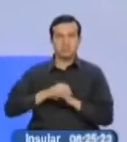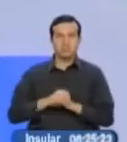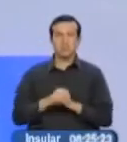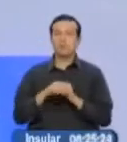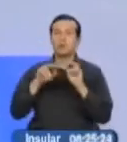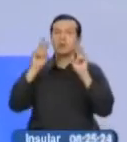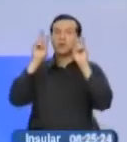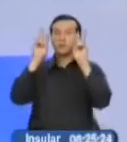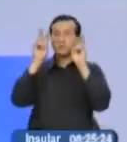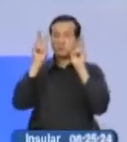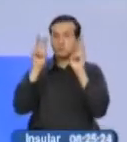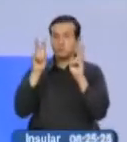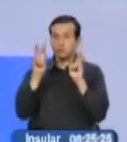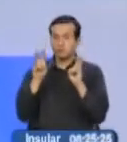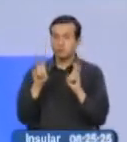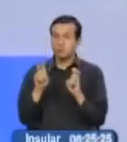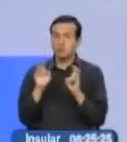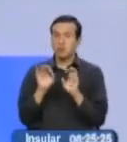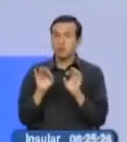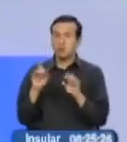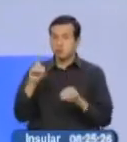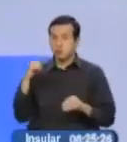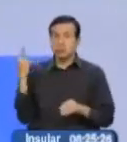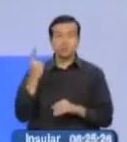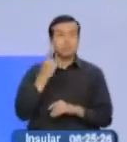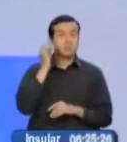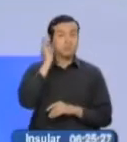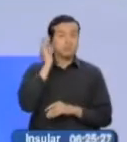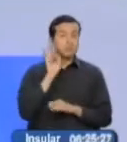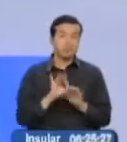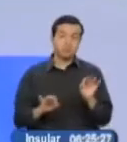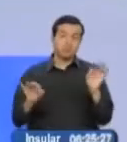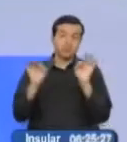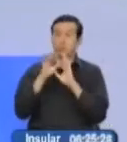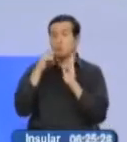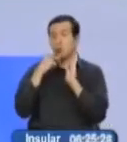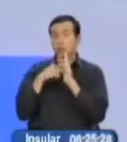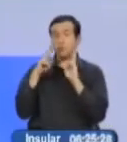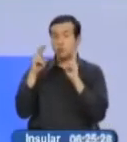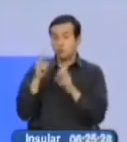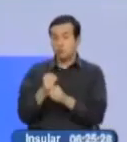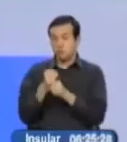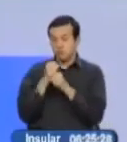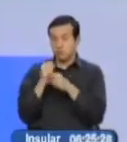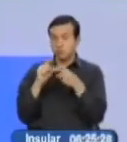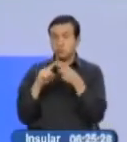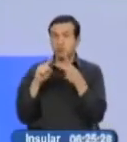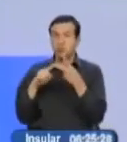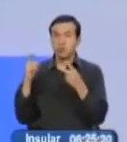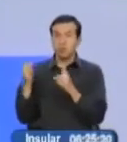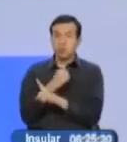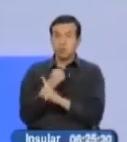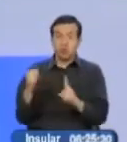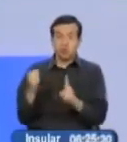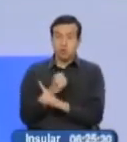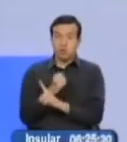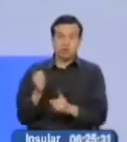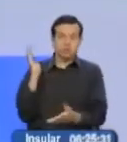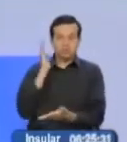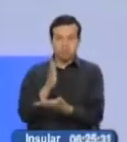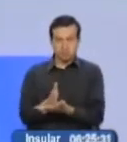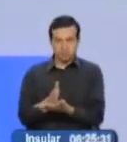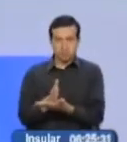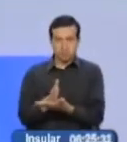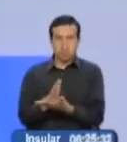aborda varios aspectos que para nosotras las mujeres son muy importantes. El tema de la seguridad y de la erradicación de la violencia en los espacios